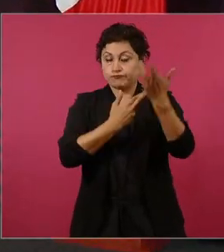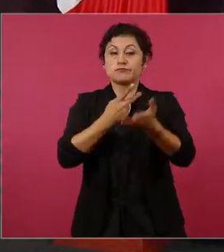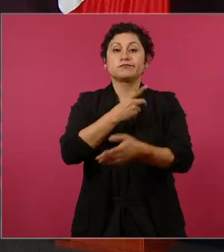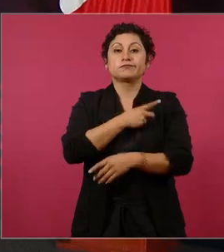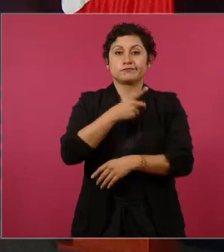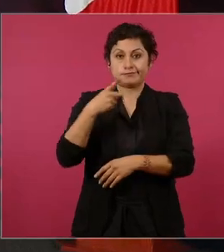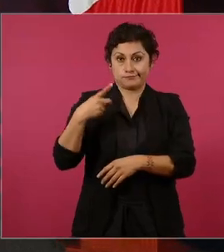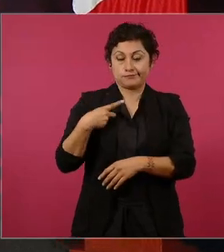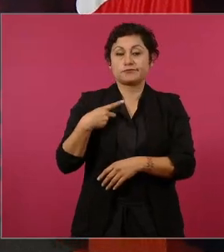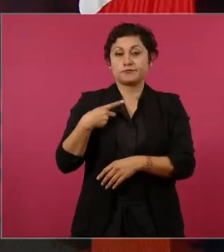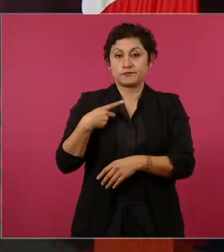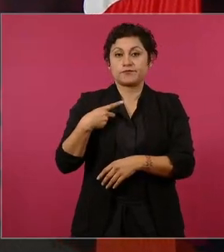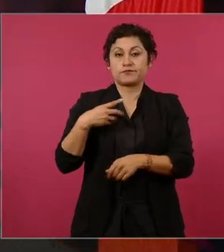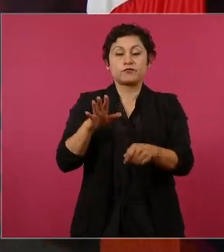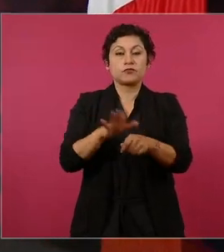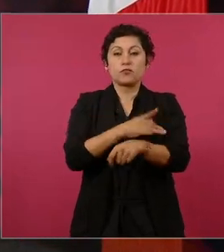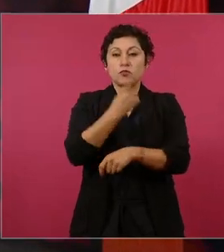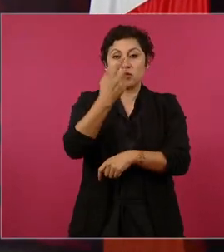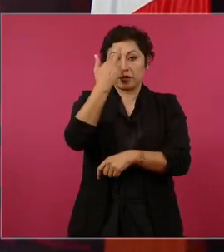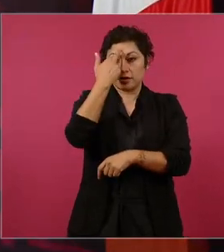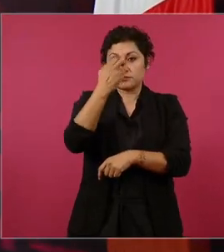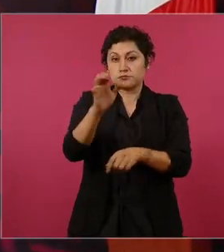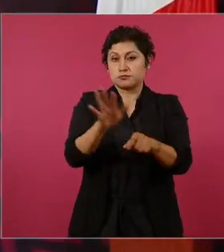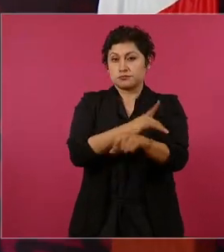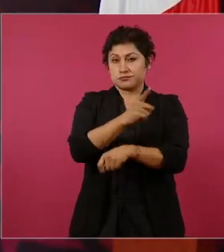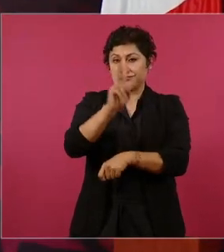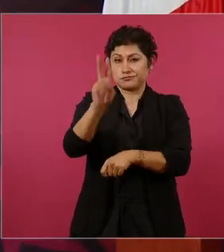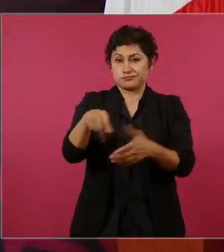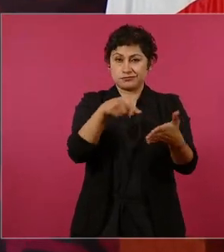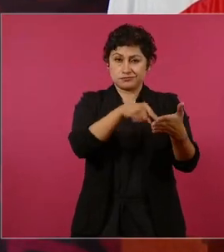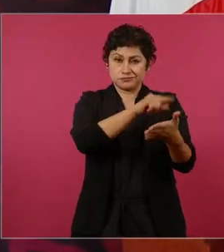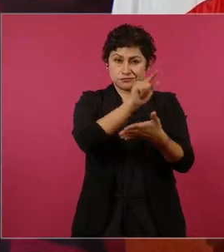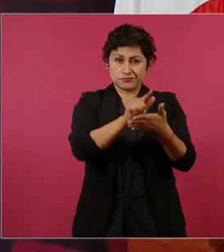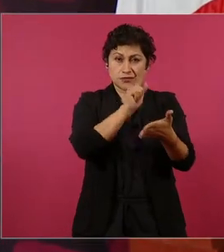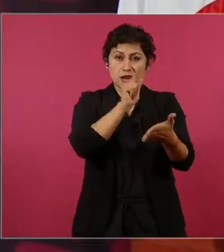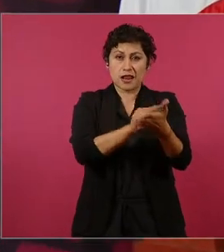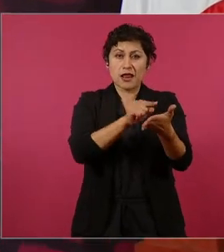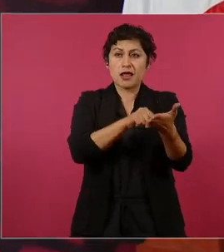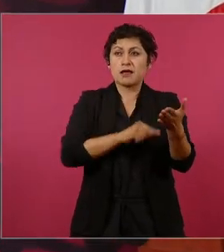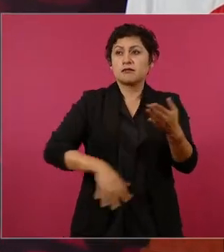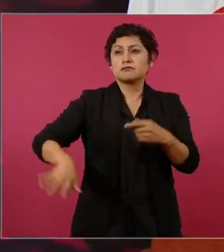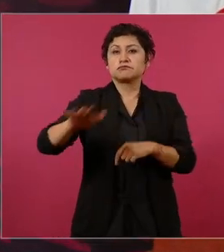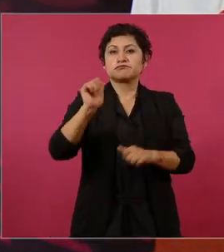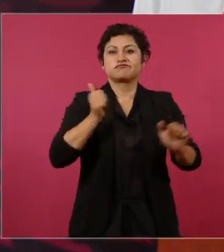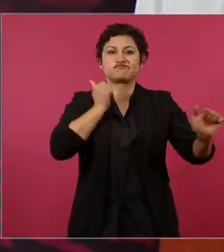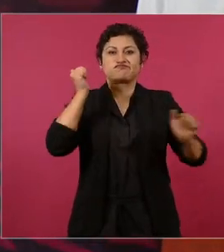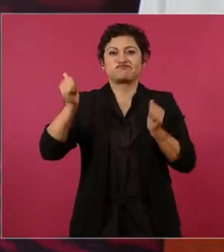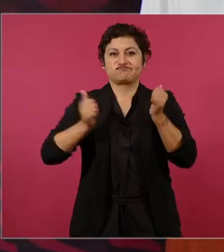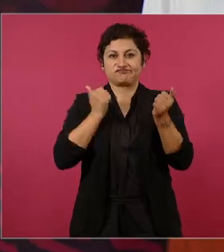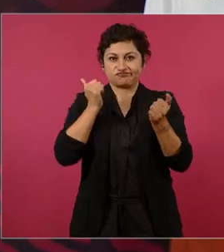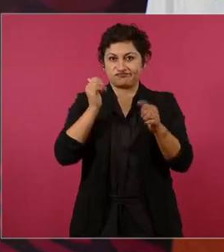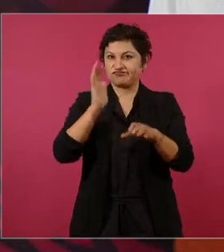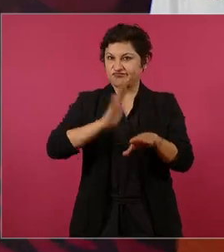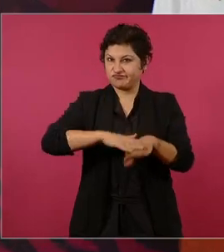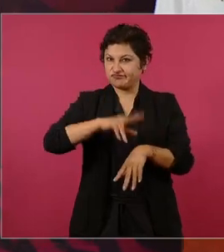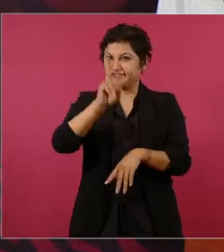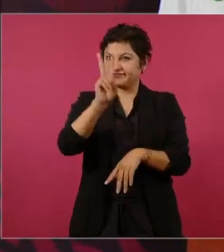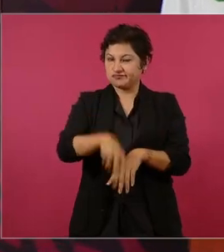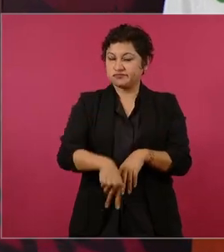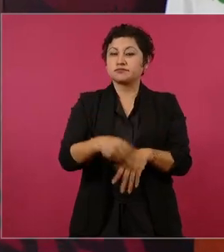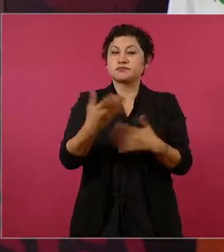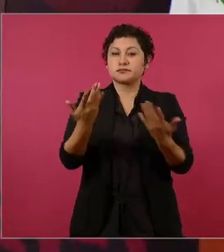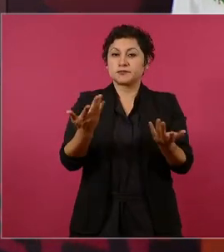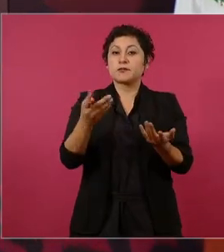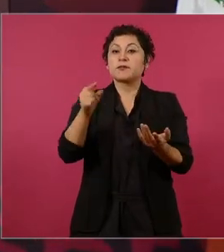porque se ha abusado de esa reforma y hay ejidatarios, entre